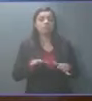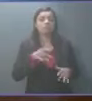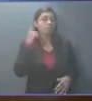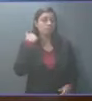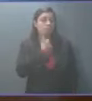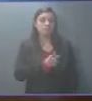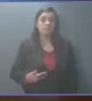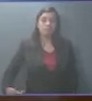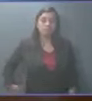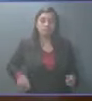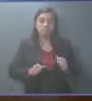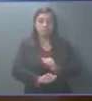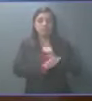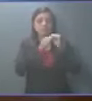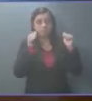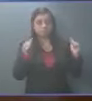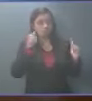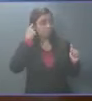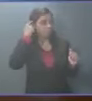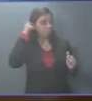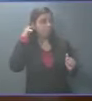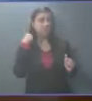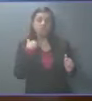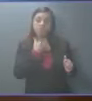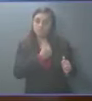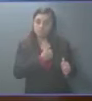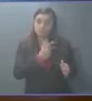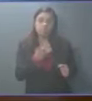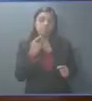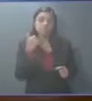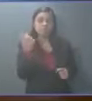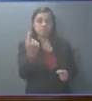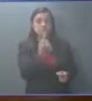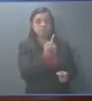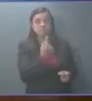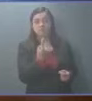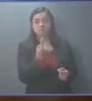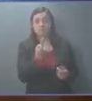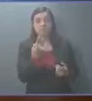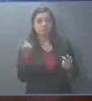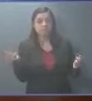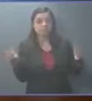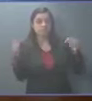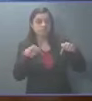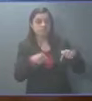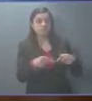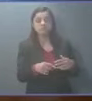Presidente, buenos días, ministro y personal que le acompaña.